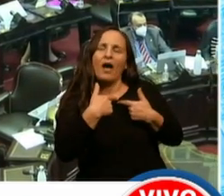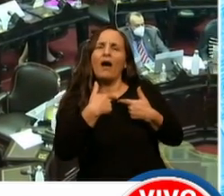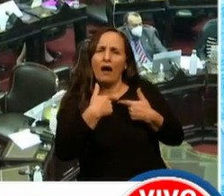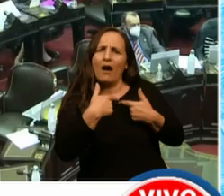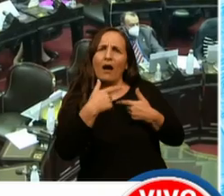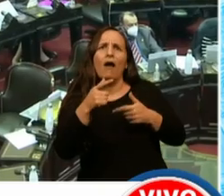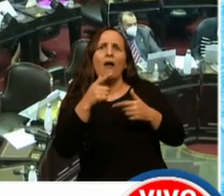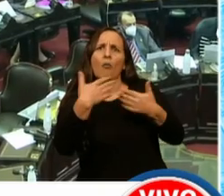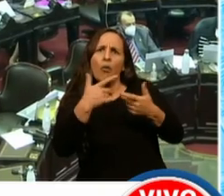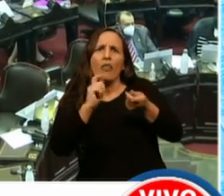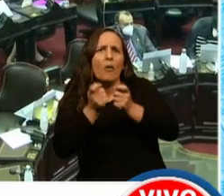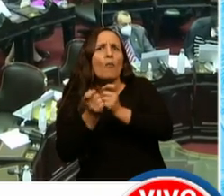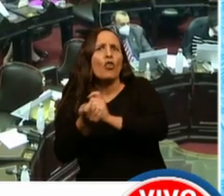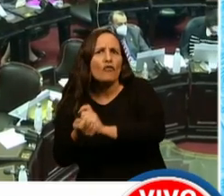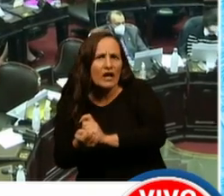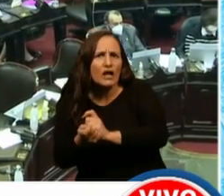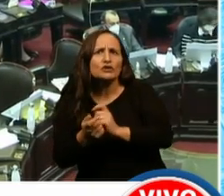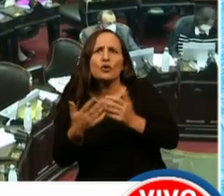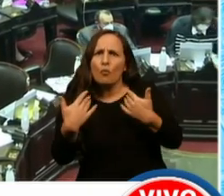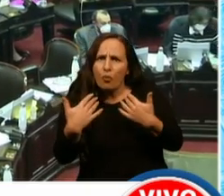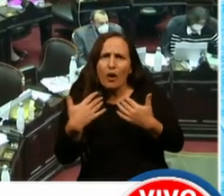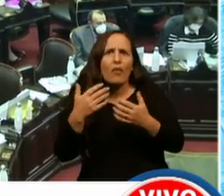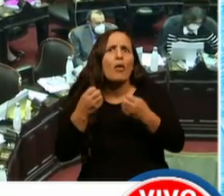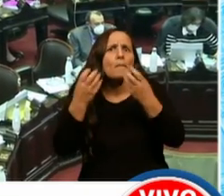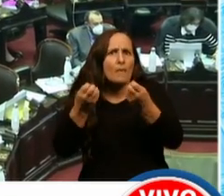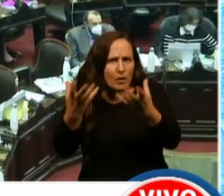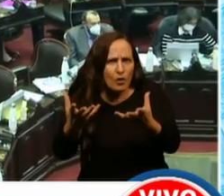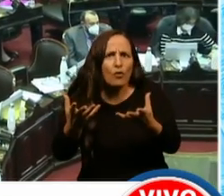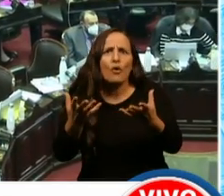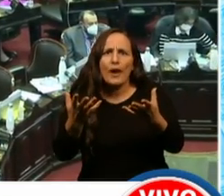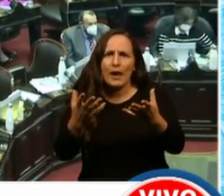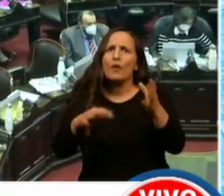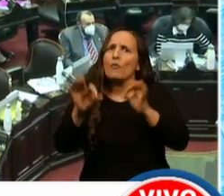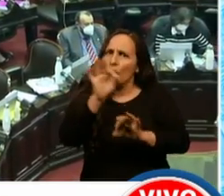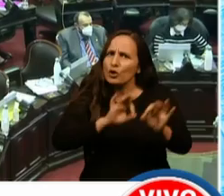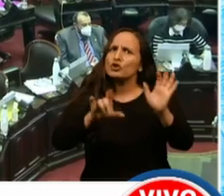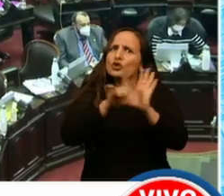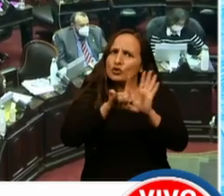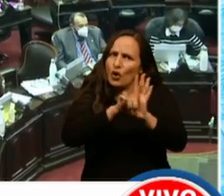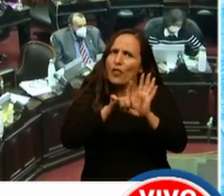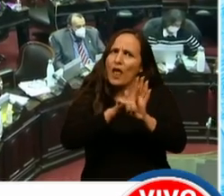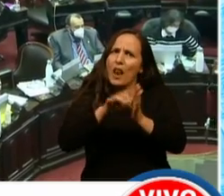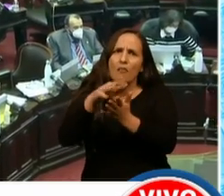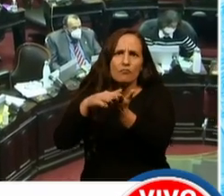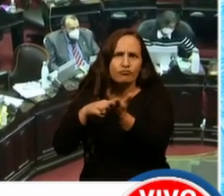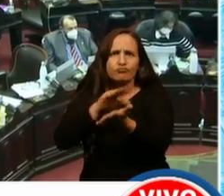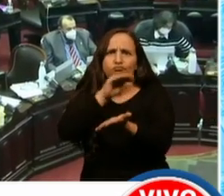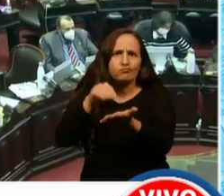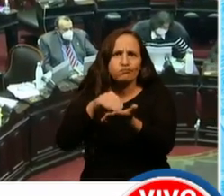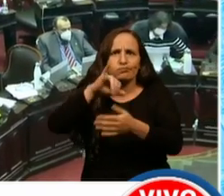modificaciones y a perfeccionamiento y que también el proyecto de ley lo contempla